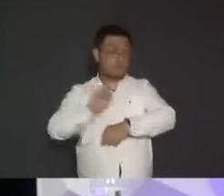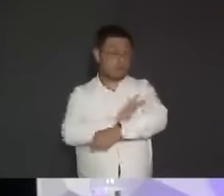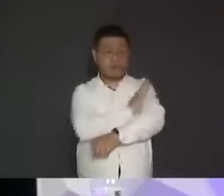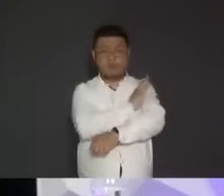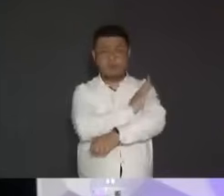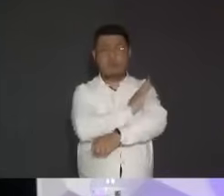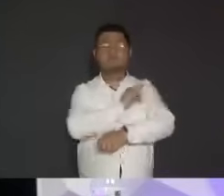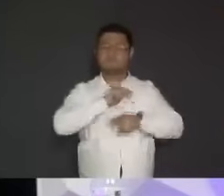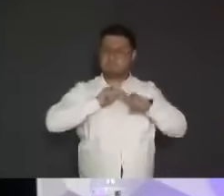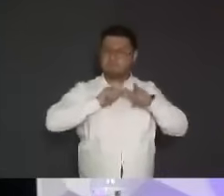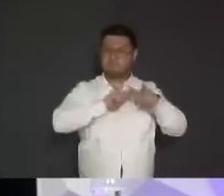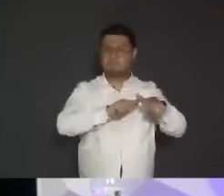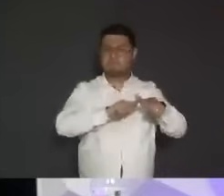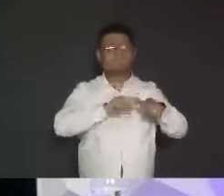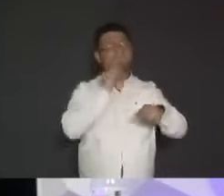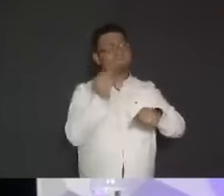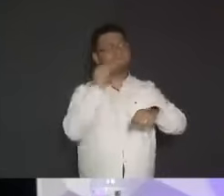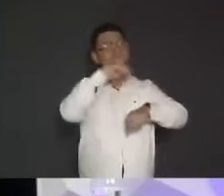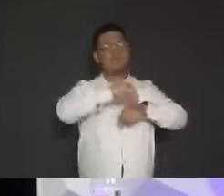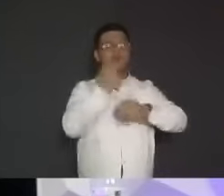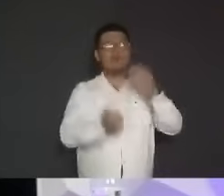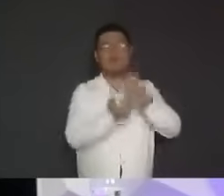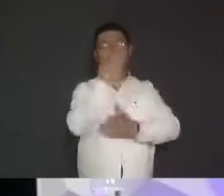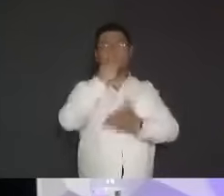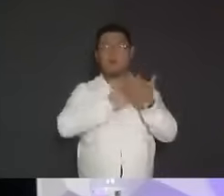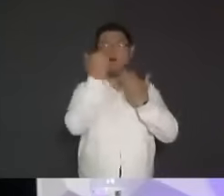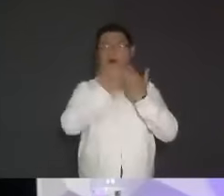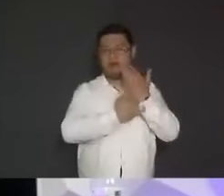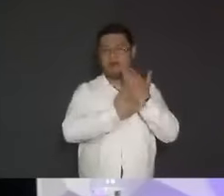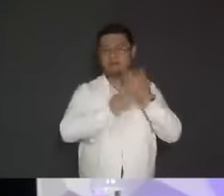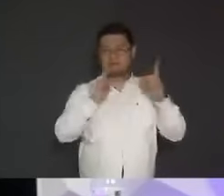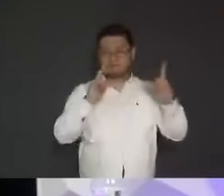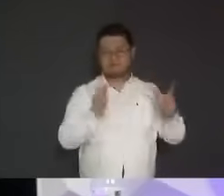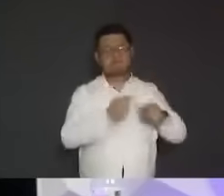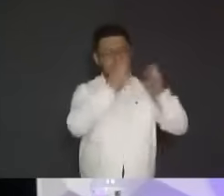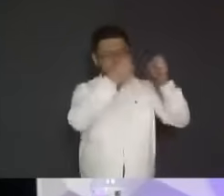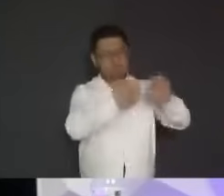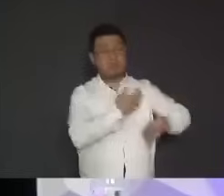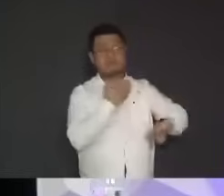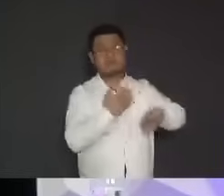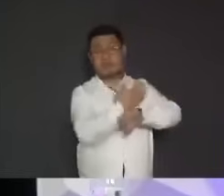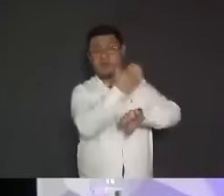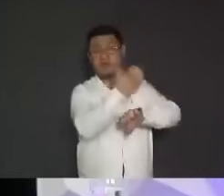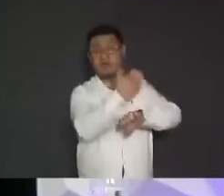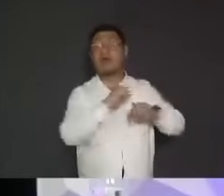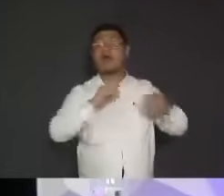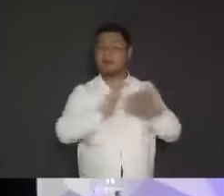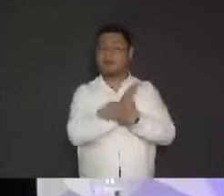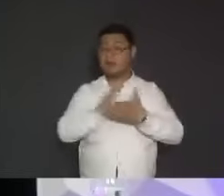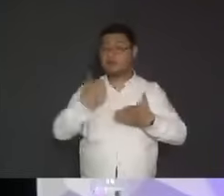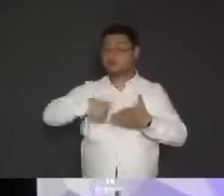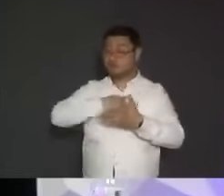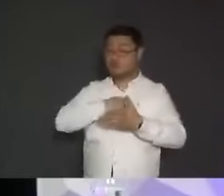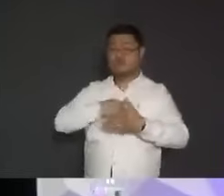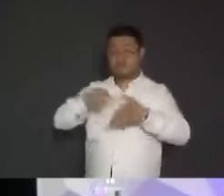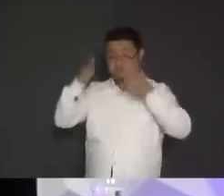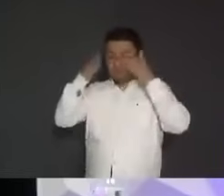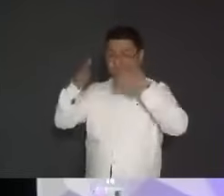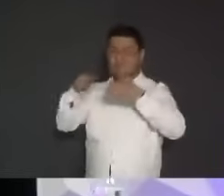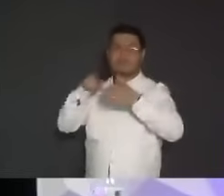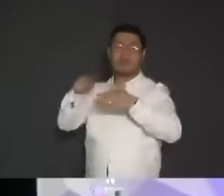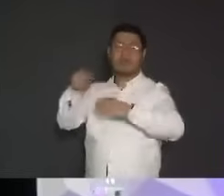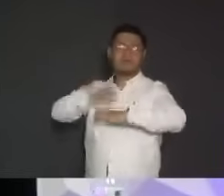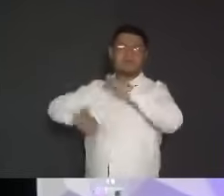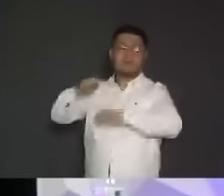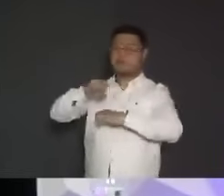a implementar nuevos programas a nivel estatal y algo que nos comprometimos con los empresarios de la CEMIC, que va a